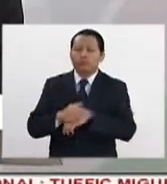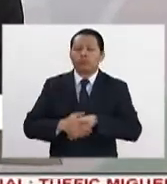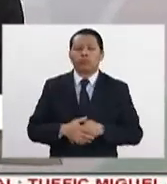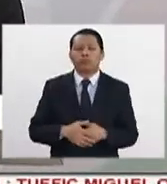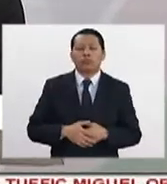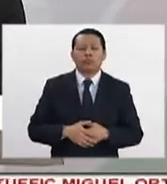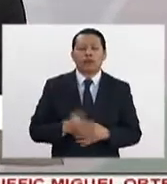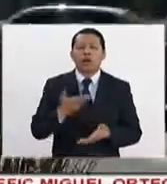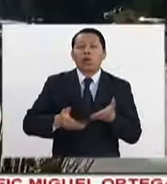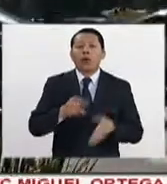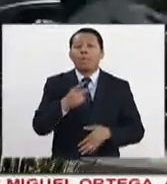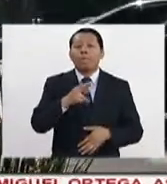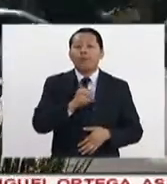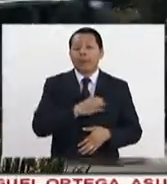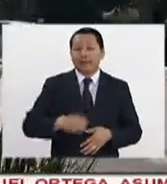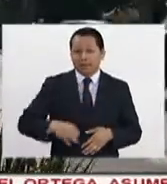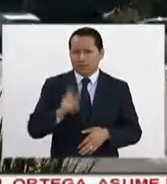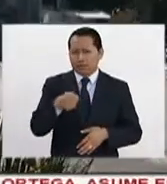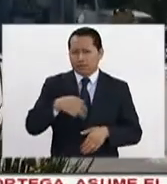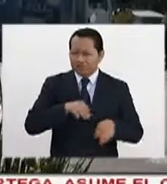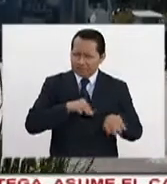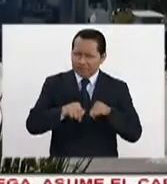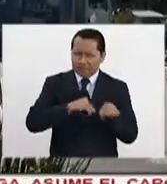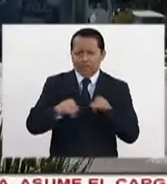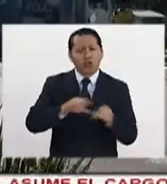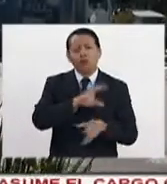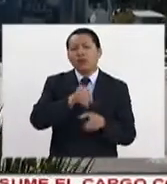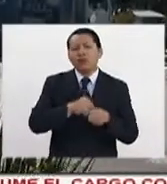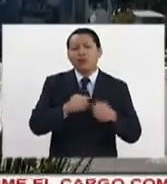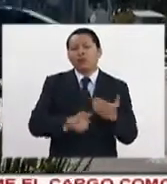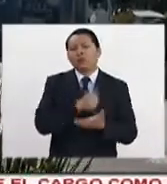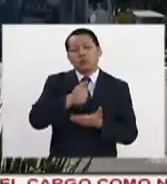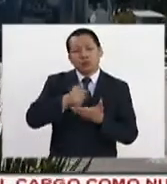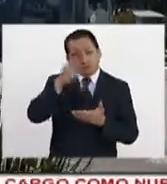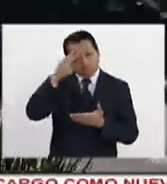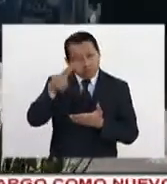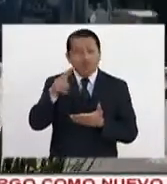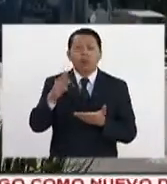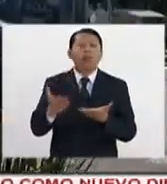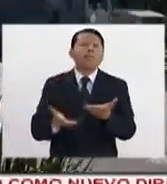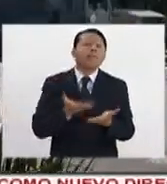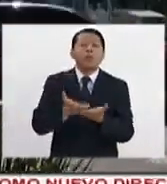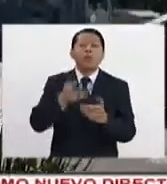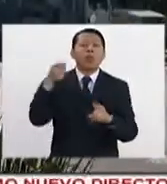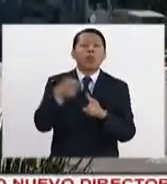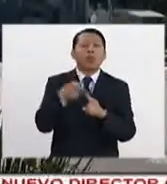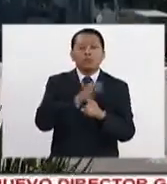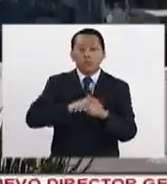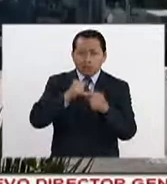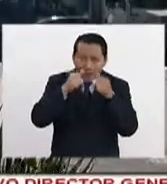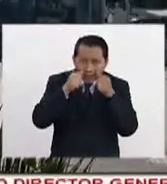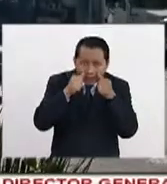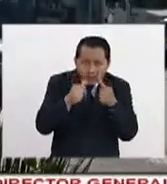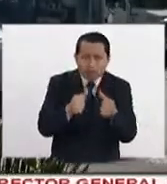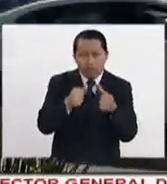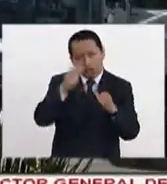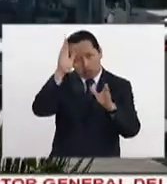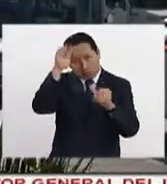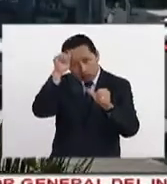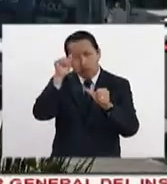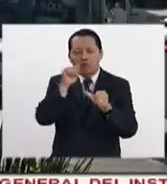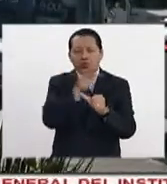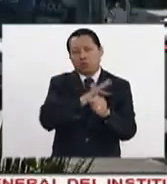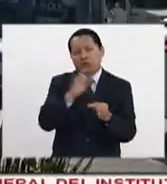El ahora precandidato aseguró que va a trabajar para todos los capitalinos y que su propuesta se va a fundamentar en escuchar, acordar y